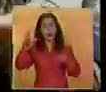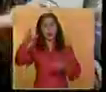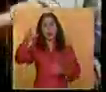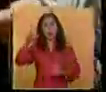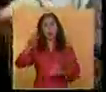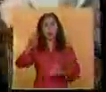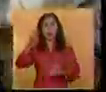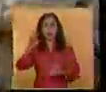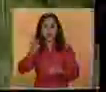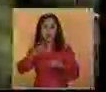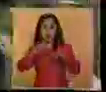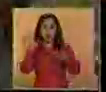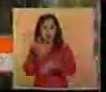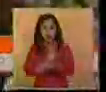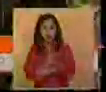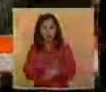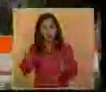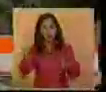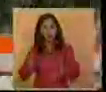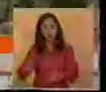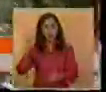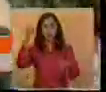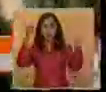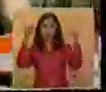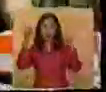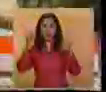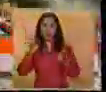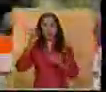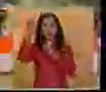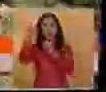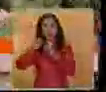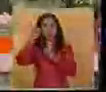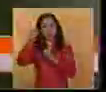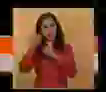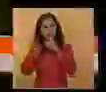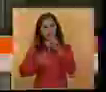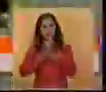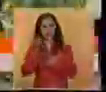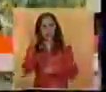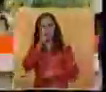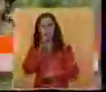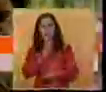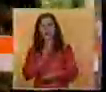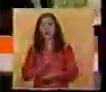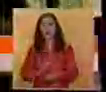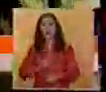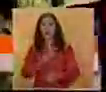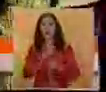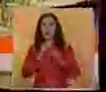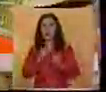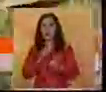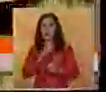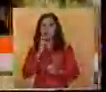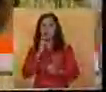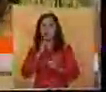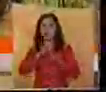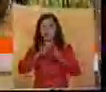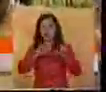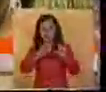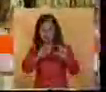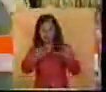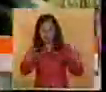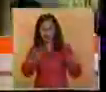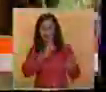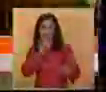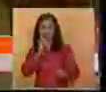Leningrado. La película obtuvo el premio máximo del Festival de Cine de Ceará, realizado en la ciudad brasileña de Fortaleza. Postales de Leningrado se